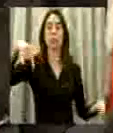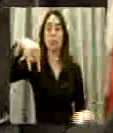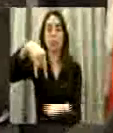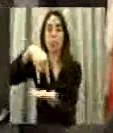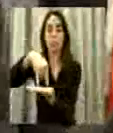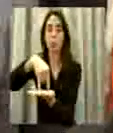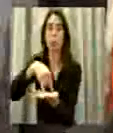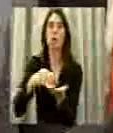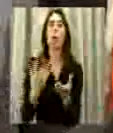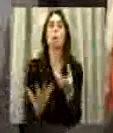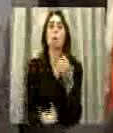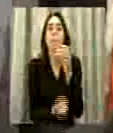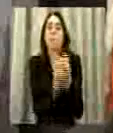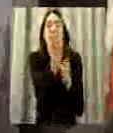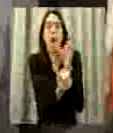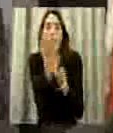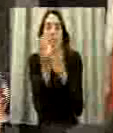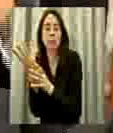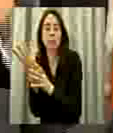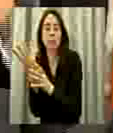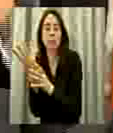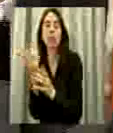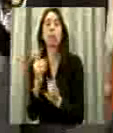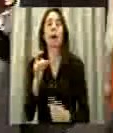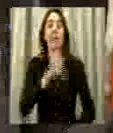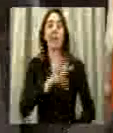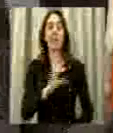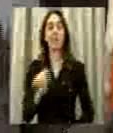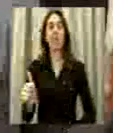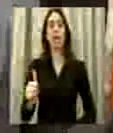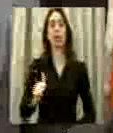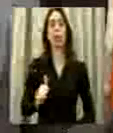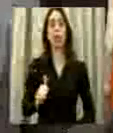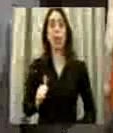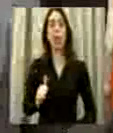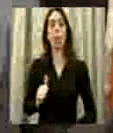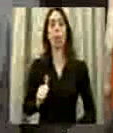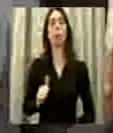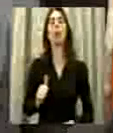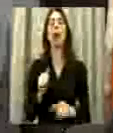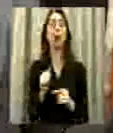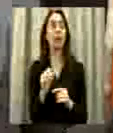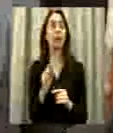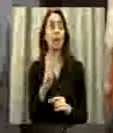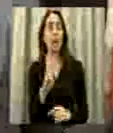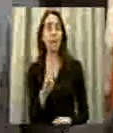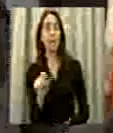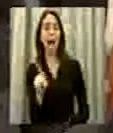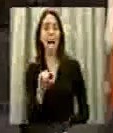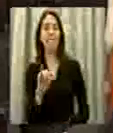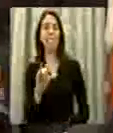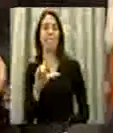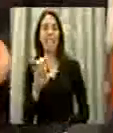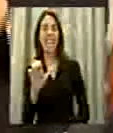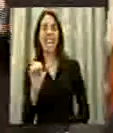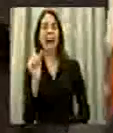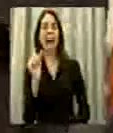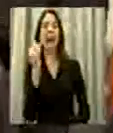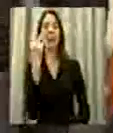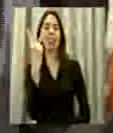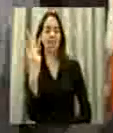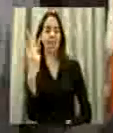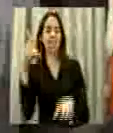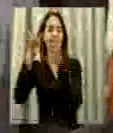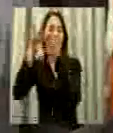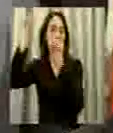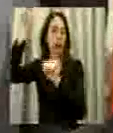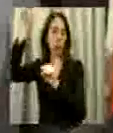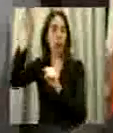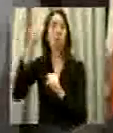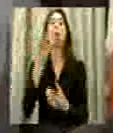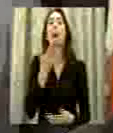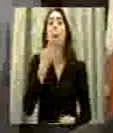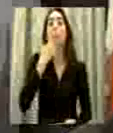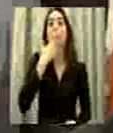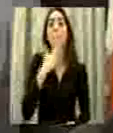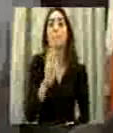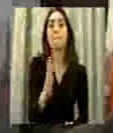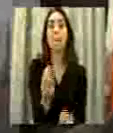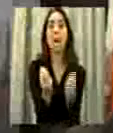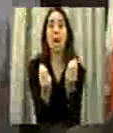introduciendo modernizaciones que avancen hacia que Chile cumpla con el principio de Basilea III, y esto básicamente significa una mejora